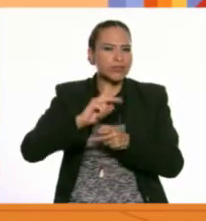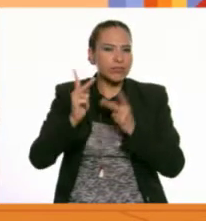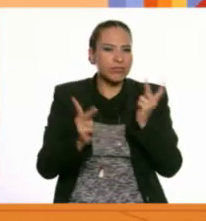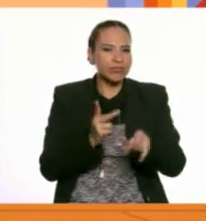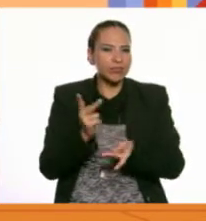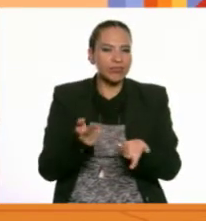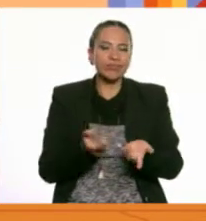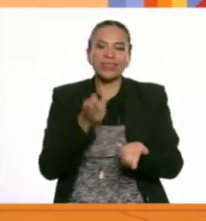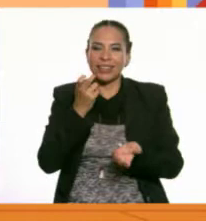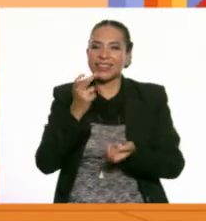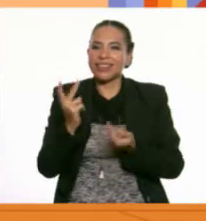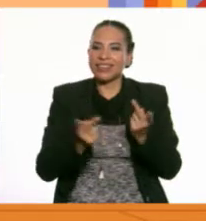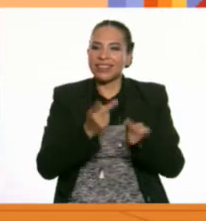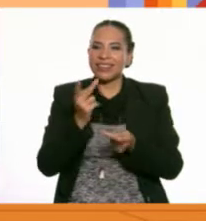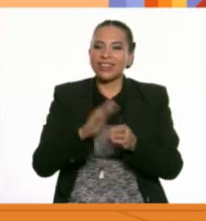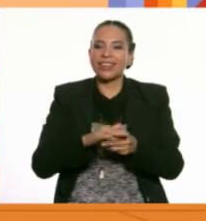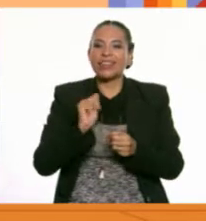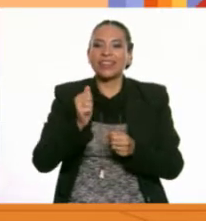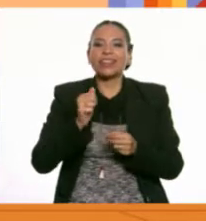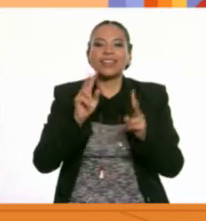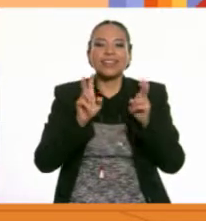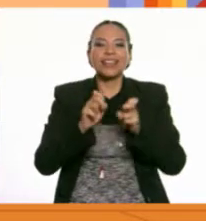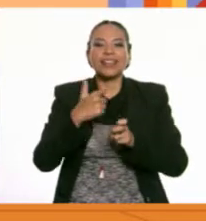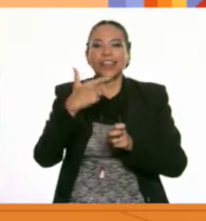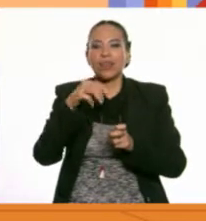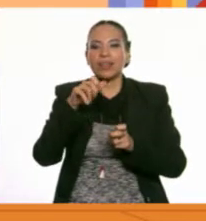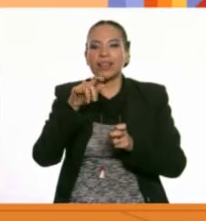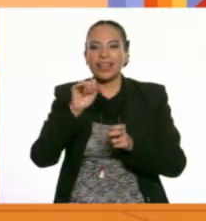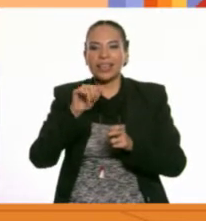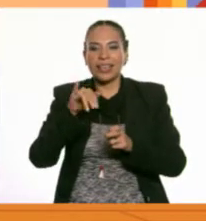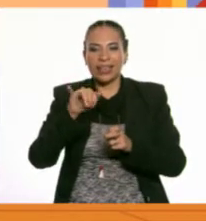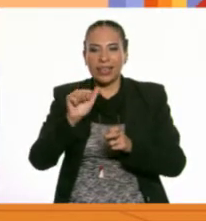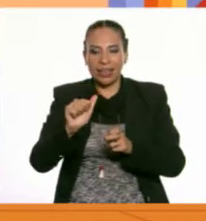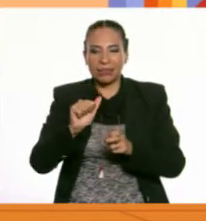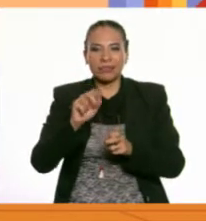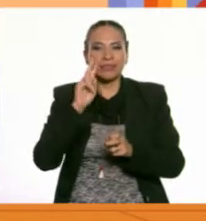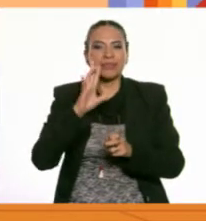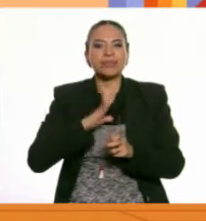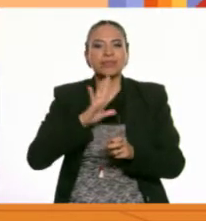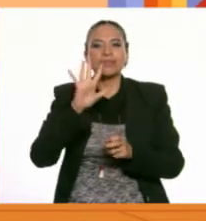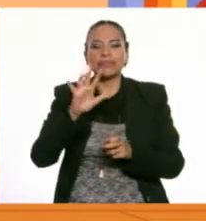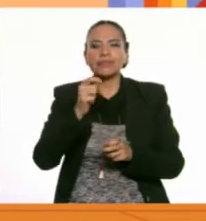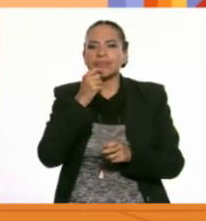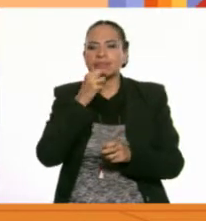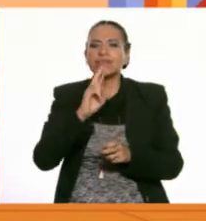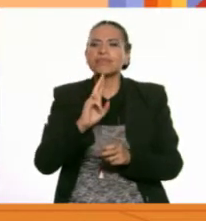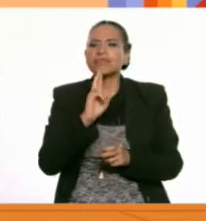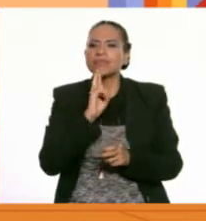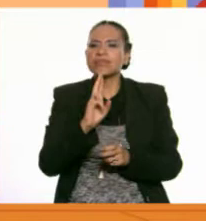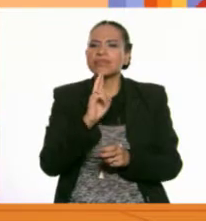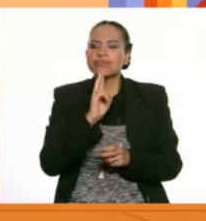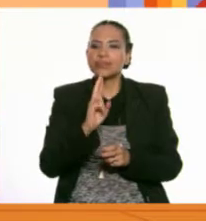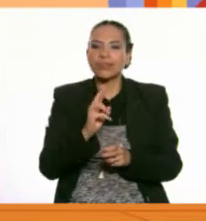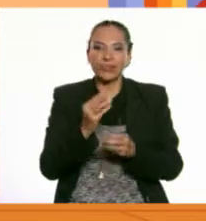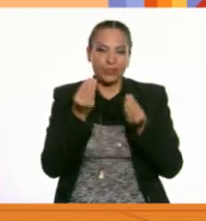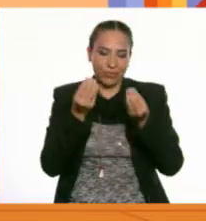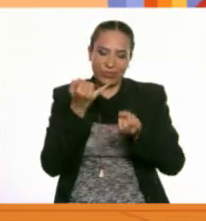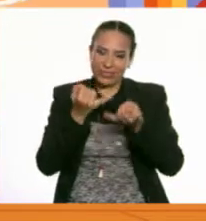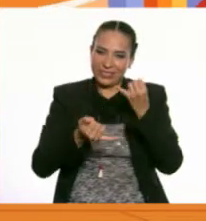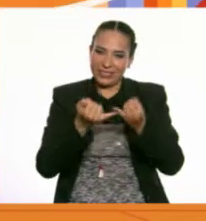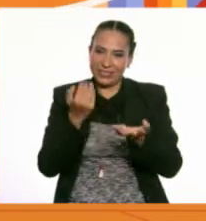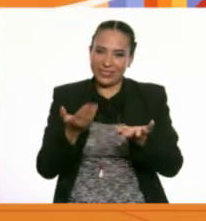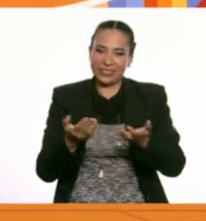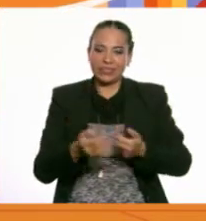¡Sí! Esta pregunta es del eje temático geometría. Tendrán 5 segundos para responder. ¡Mucha